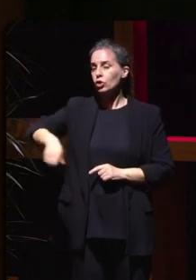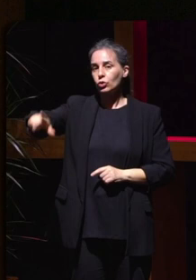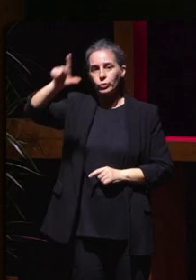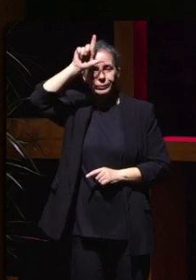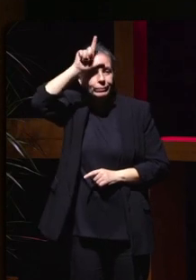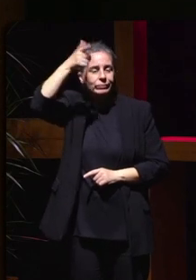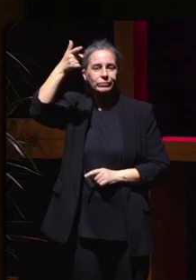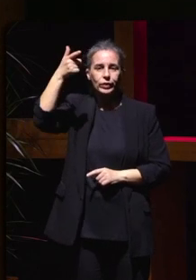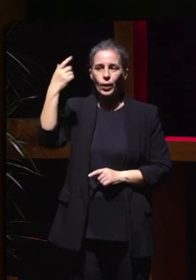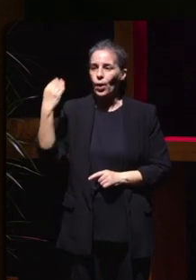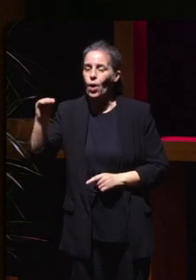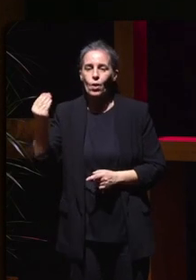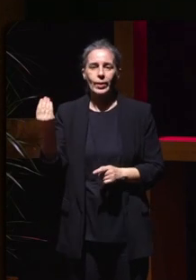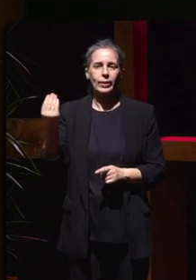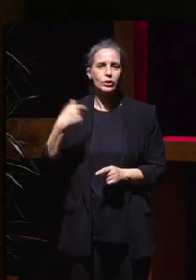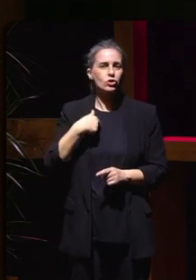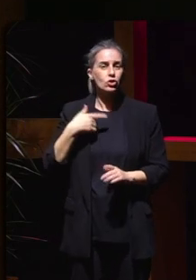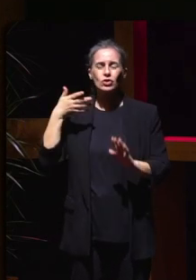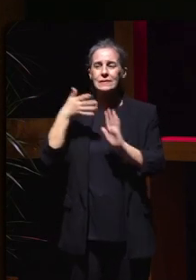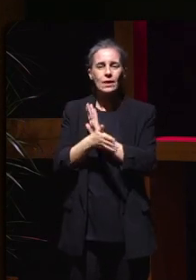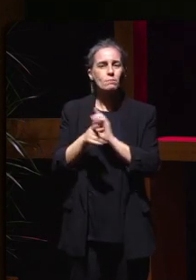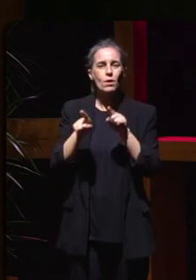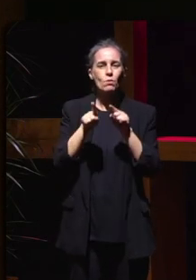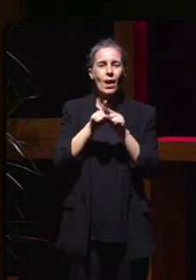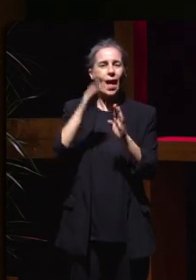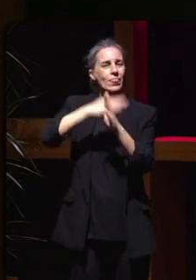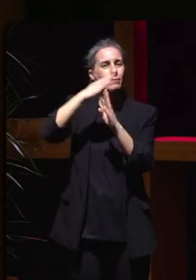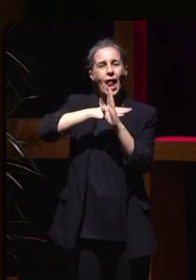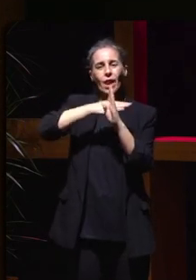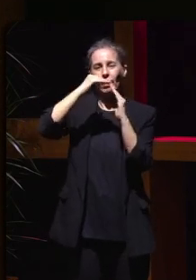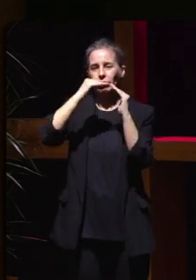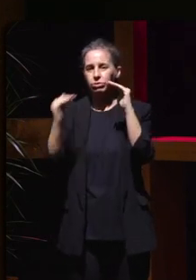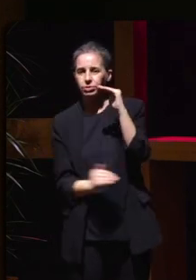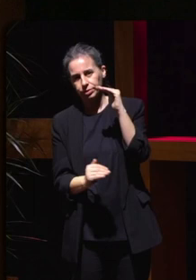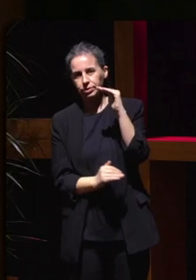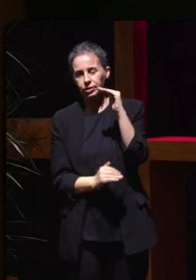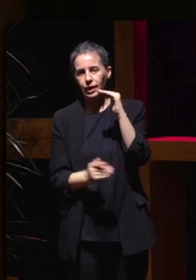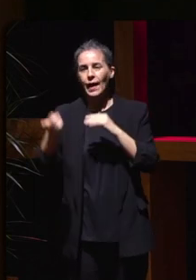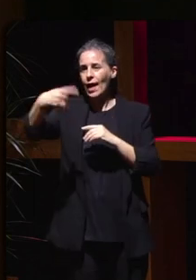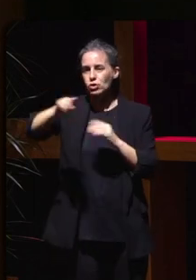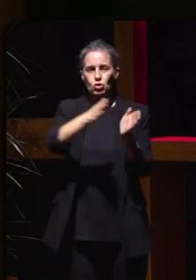Nova de estar en una posición siempre de inferioridad de con respecto osmes compañeriros